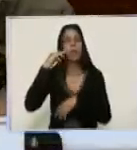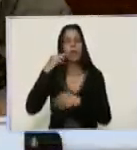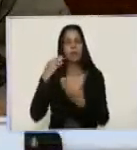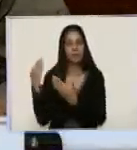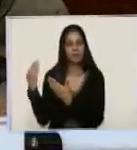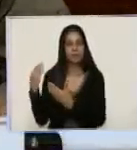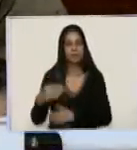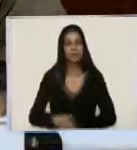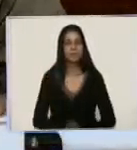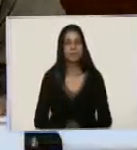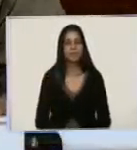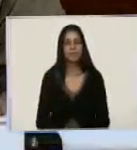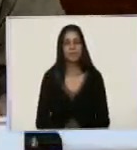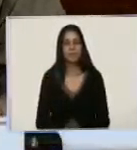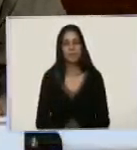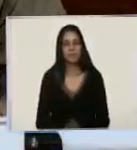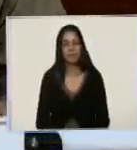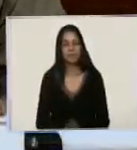secretario.